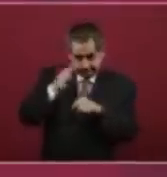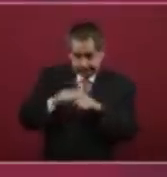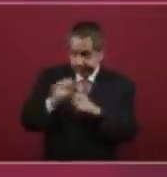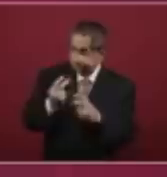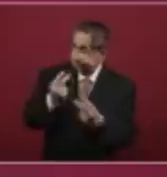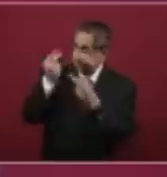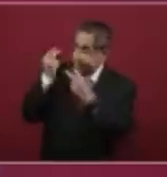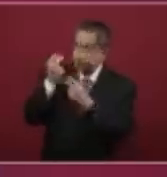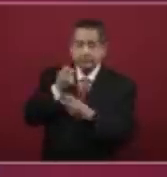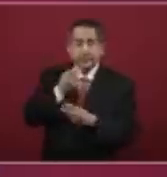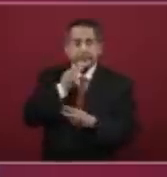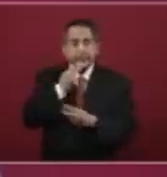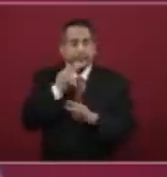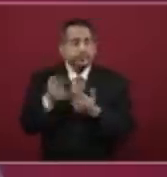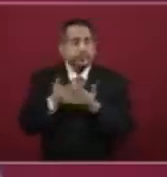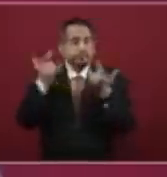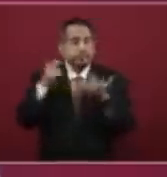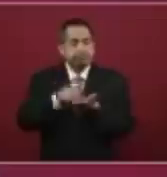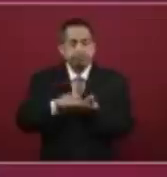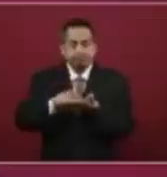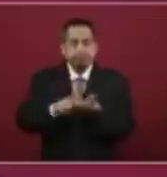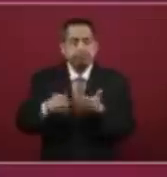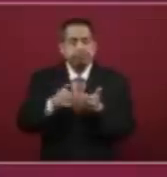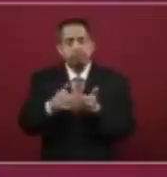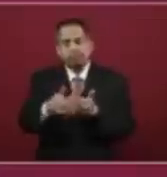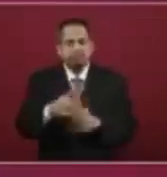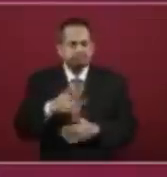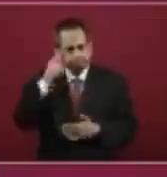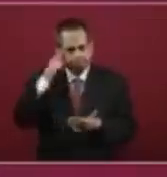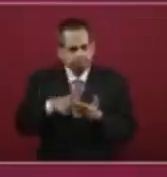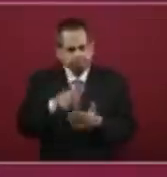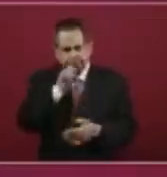la historia. Yo creo eso.